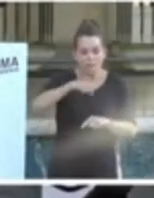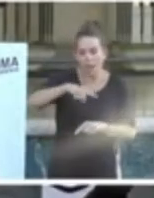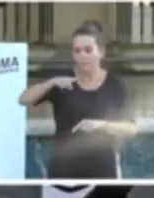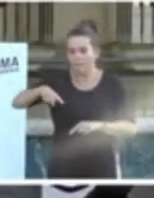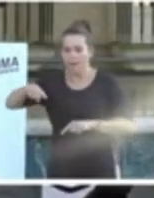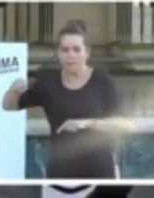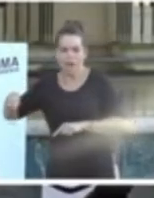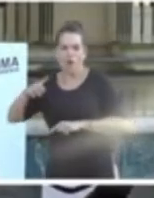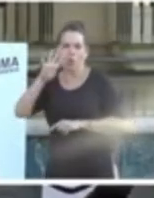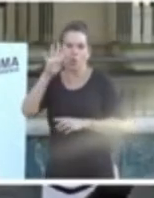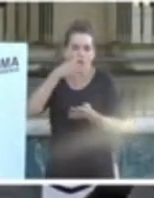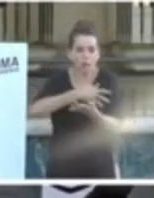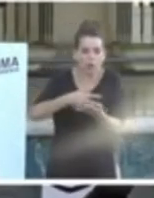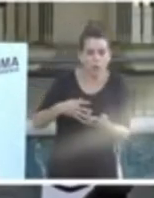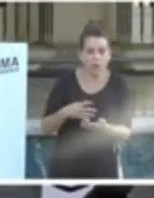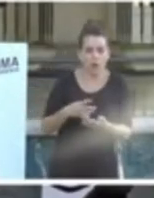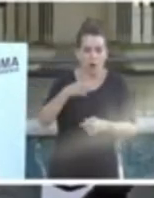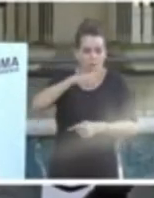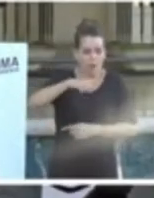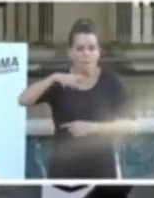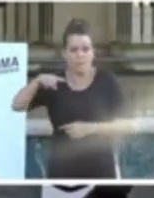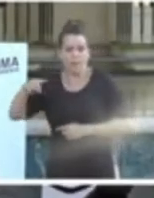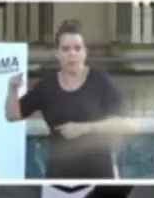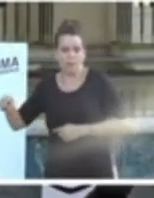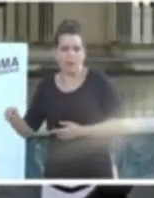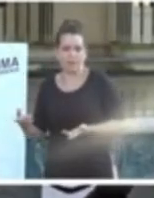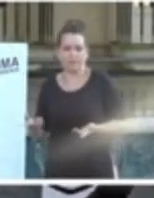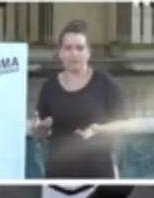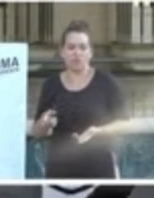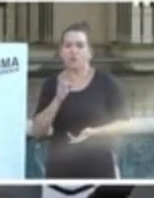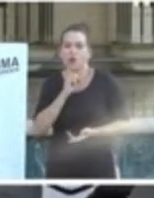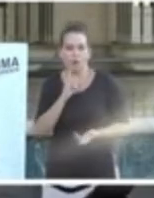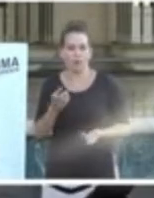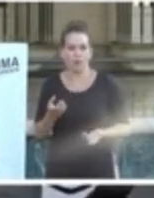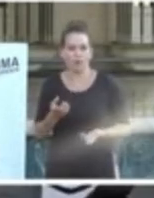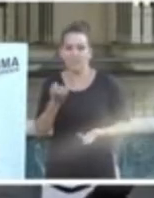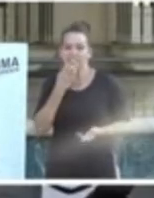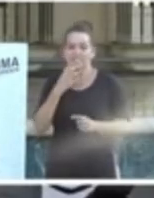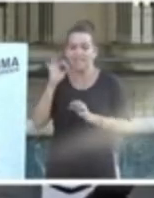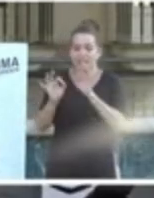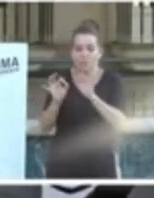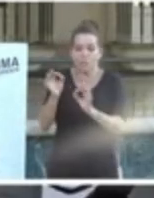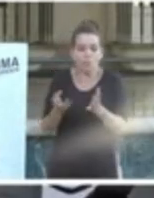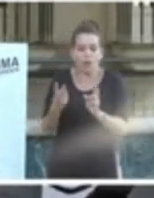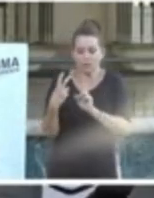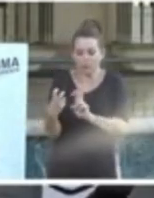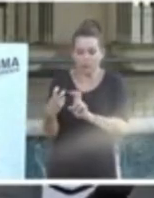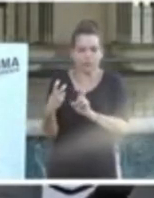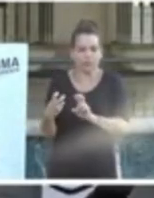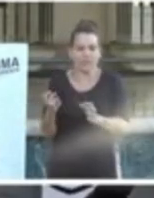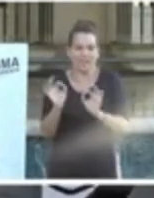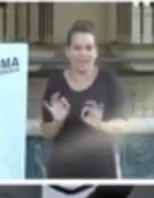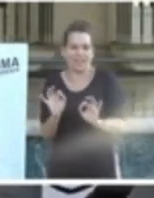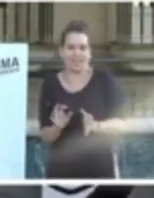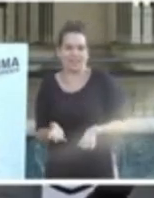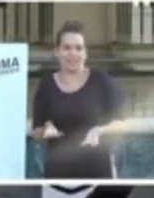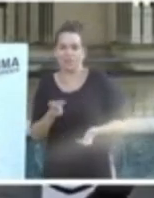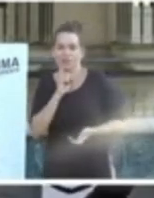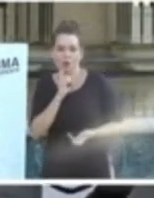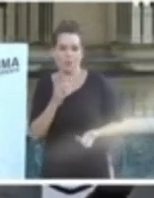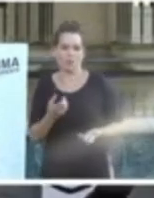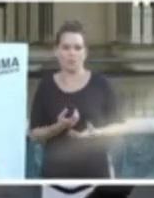si no es recaudando impuestos como por qué han votado también en contra de la subida del salario mínimo